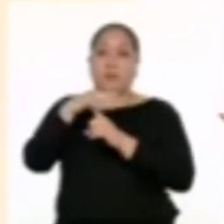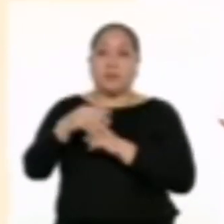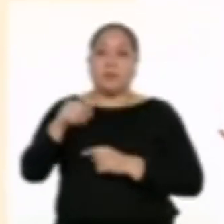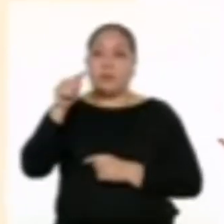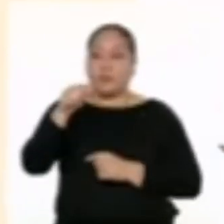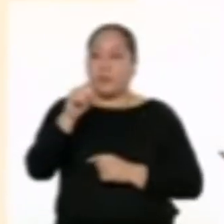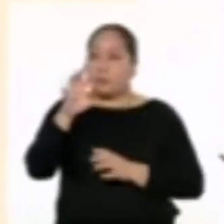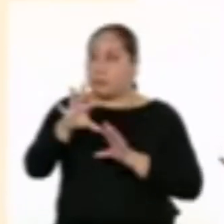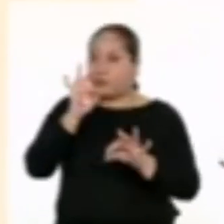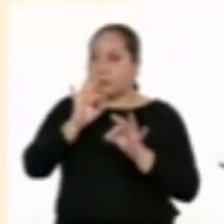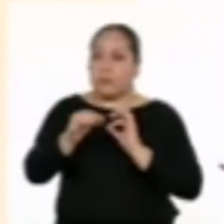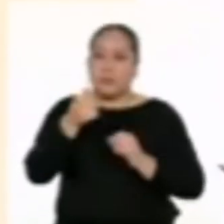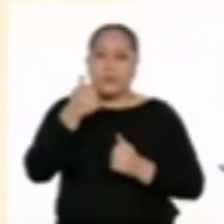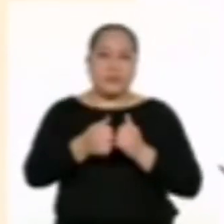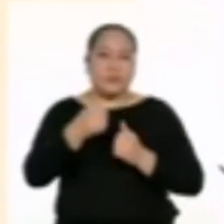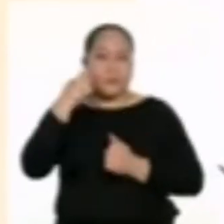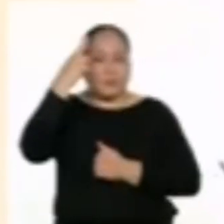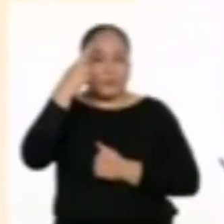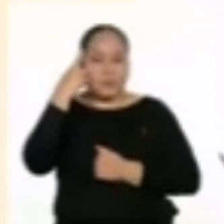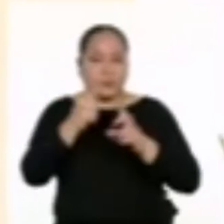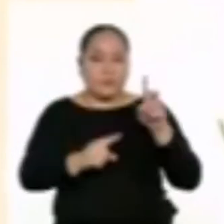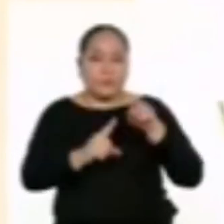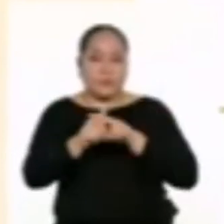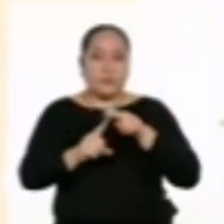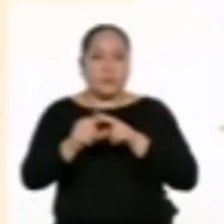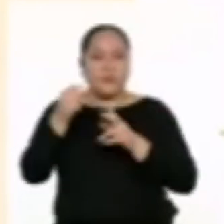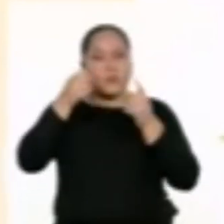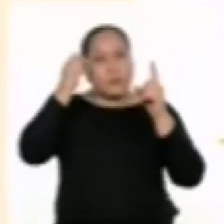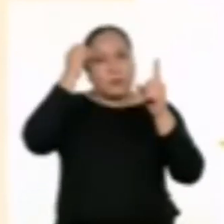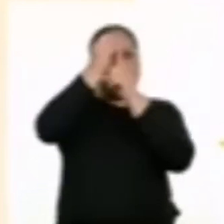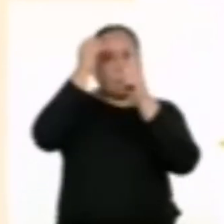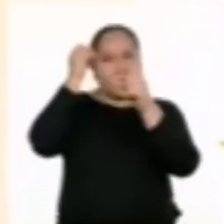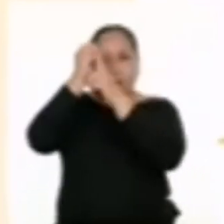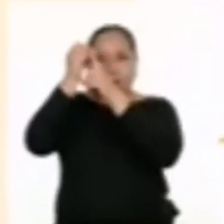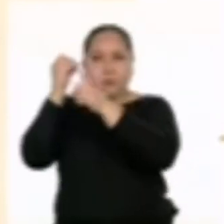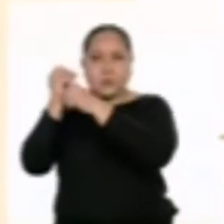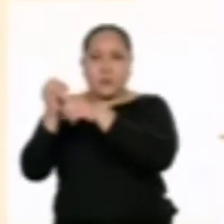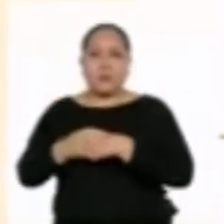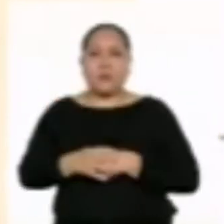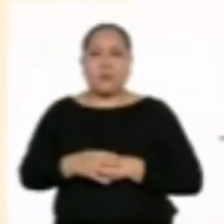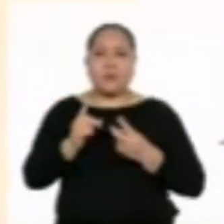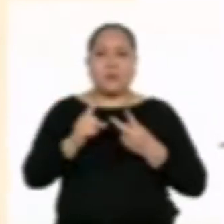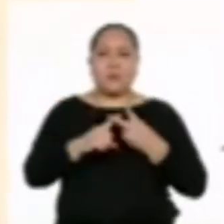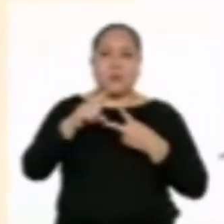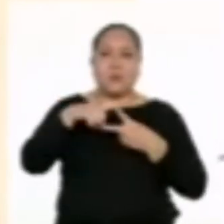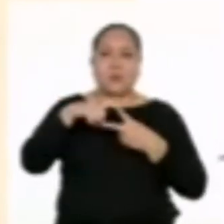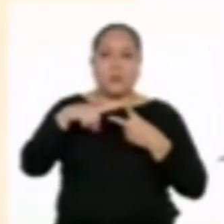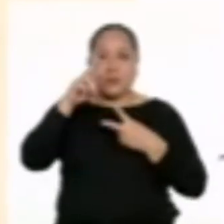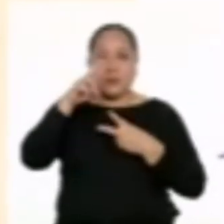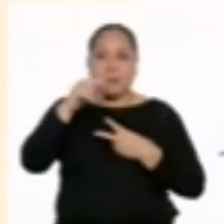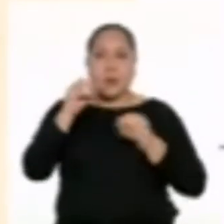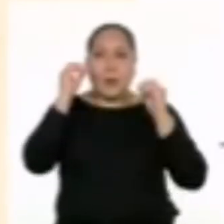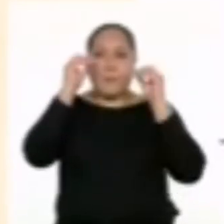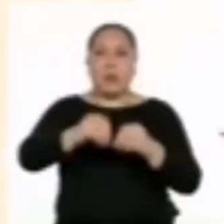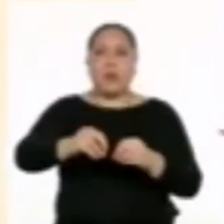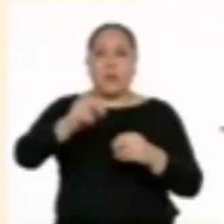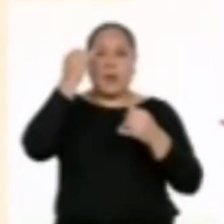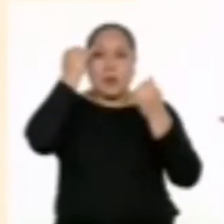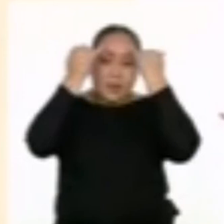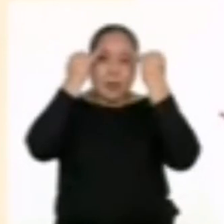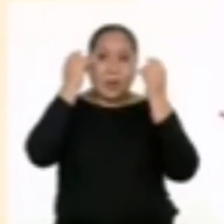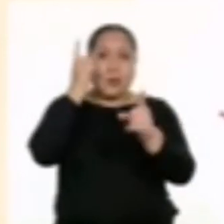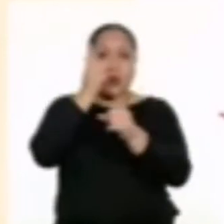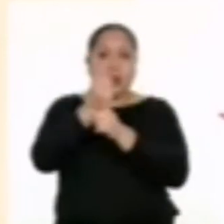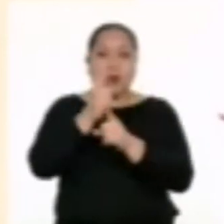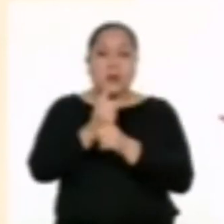que hemos identificado, ¿cuáles serían los objetivos específicos? Serían dos. Proponer acciones